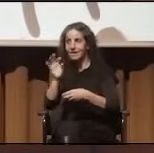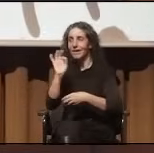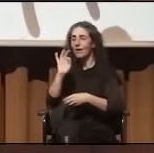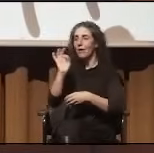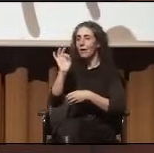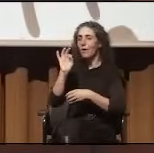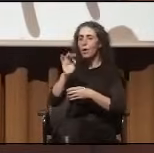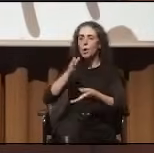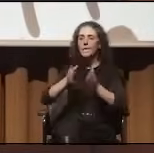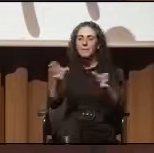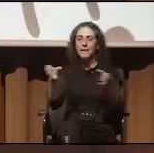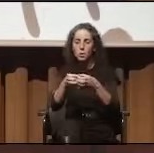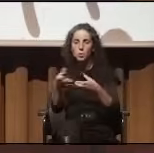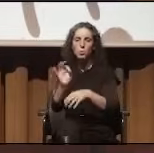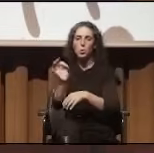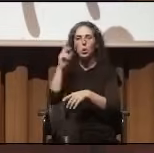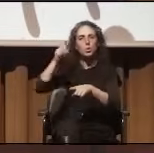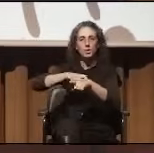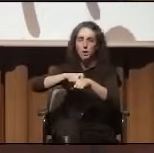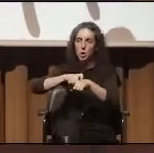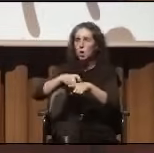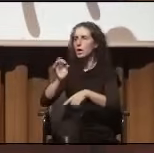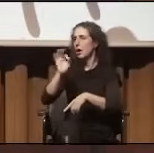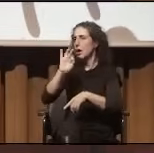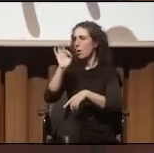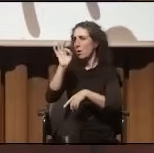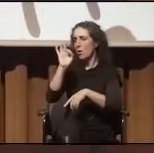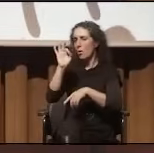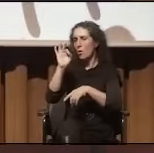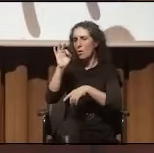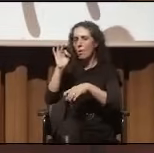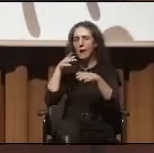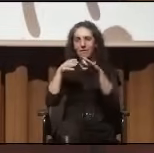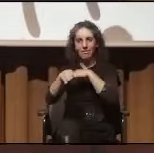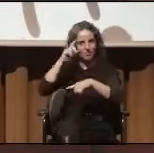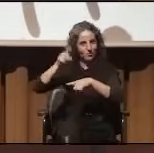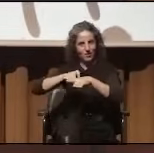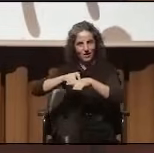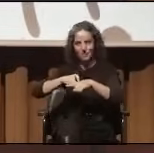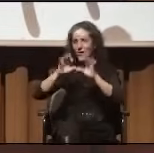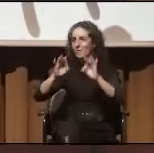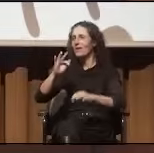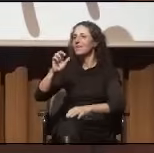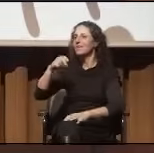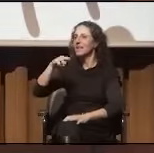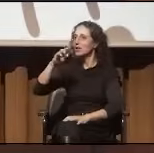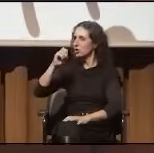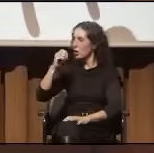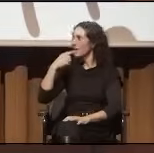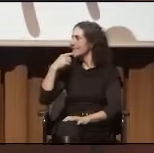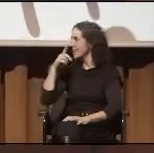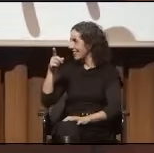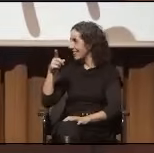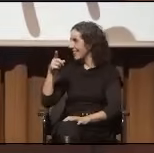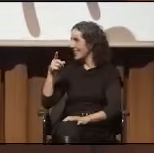en los terapias de grupo, en la psicología, en el acceso a la psicología, como el hijo de Fernando, ¿no? Que dice, bueno, me tendré